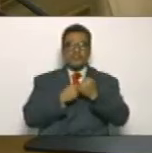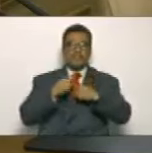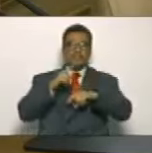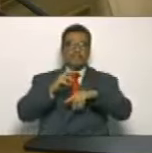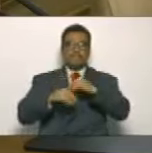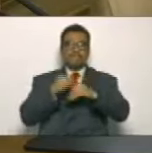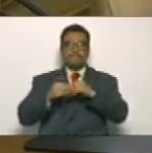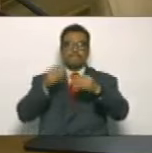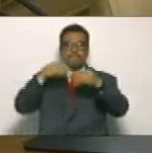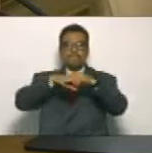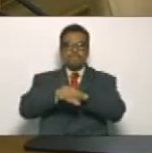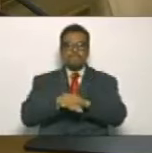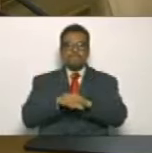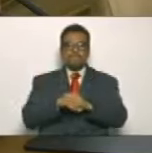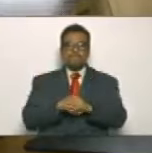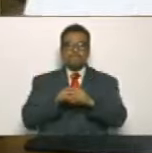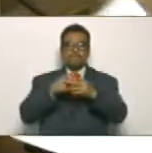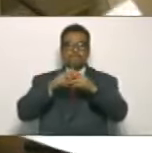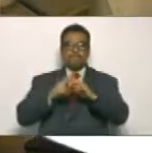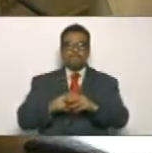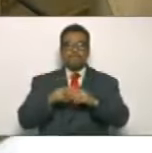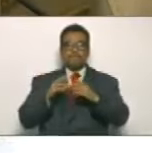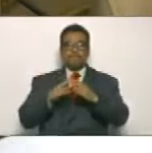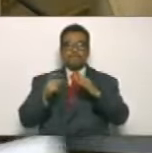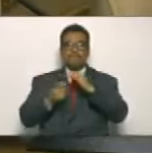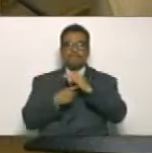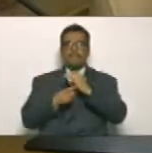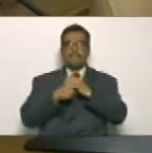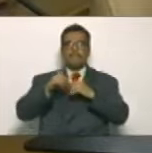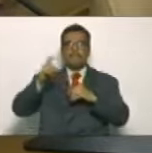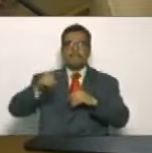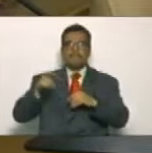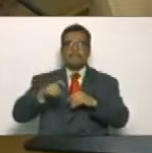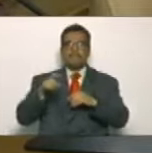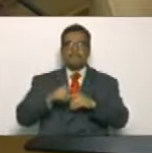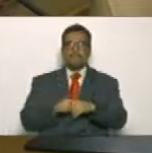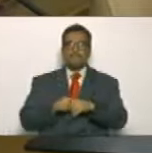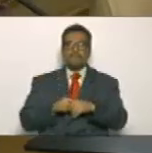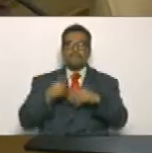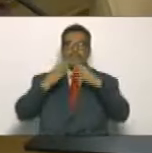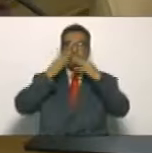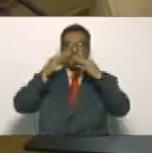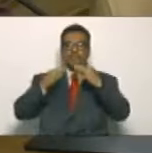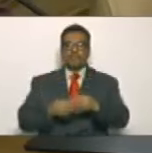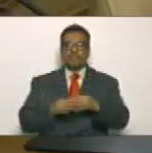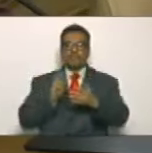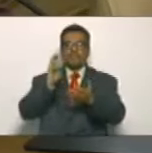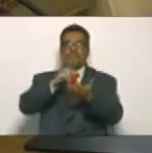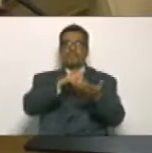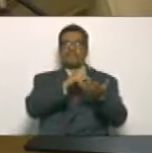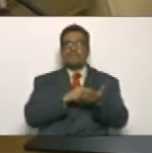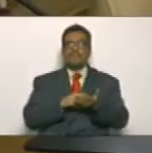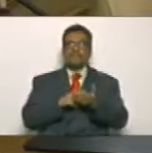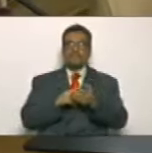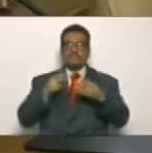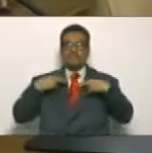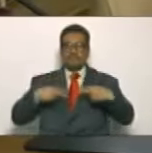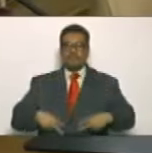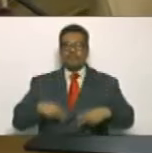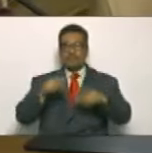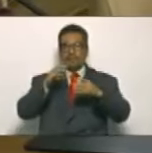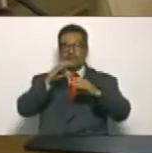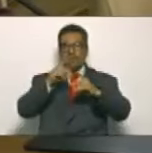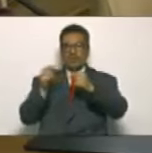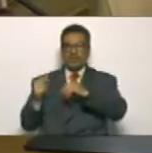formación, incluyendo las herramientas y dispositivos técnicos necesarios para garantizar su participación en la vida social,